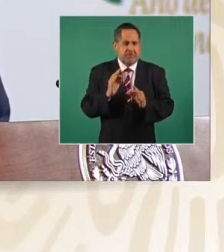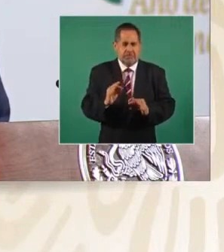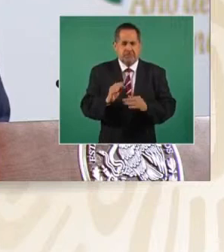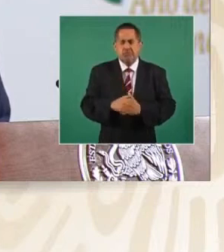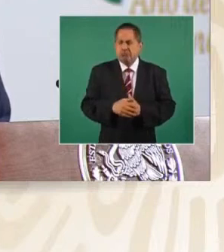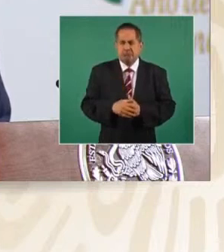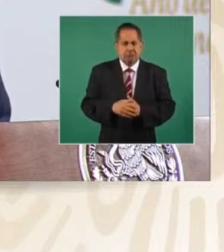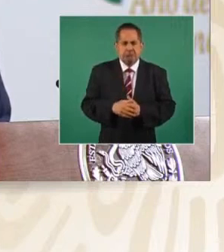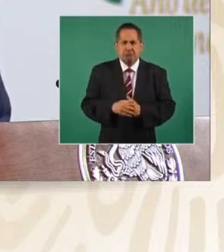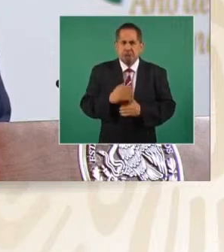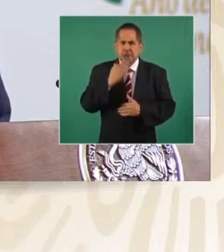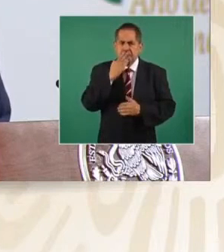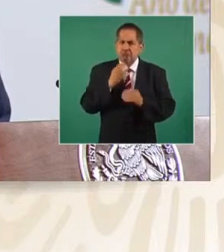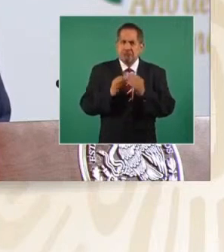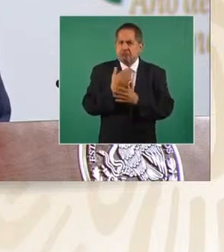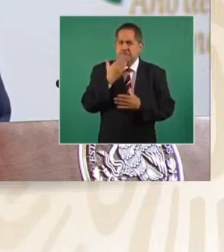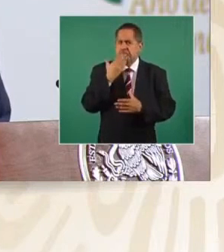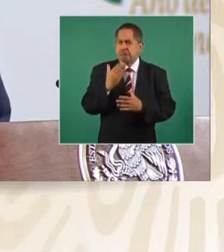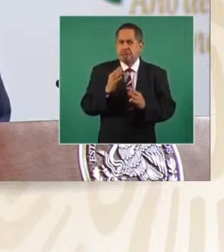provechosa,